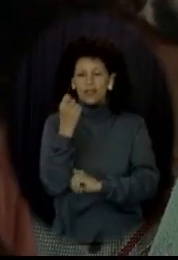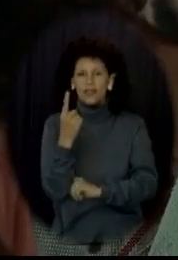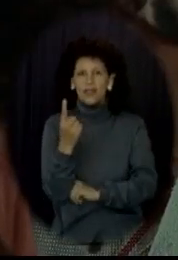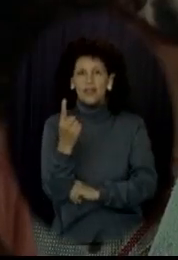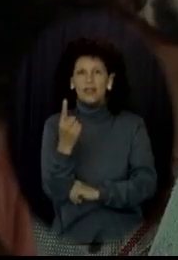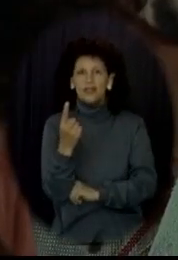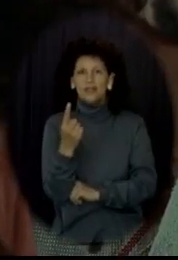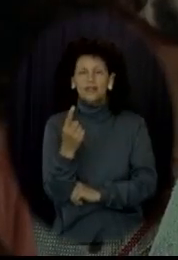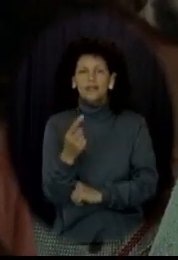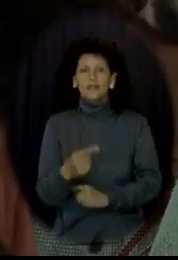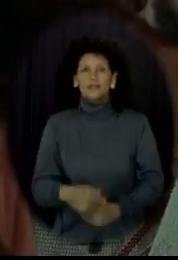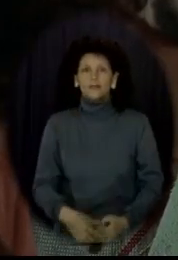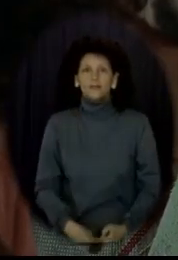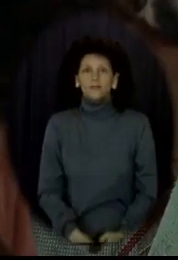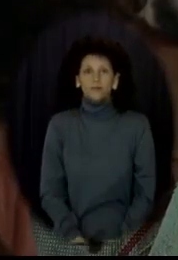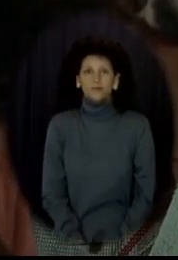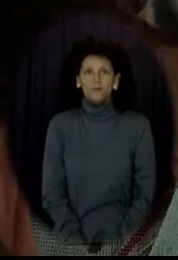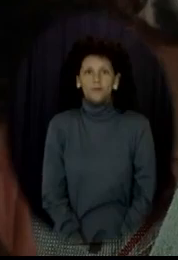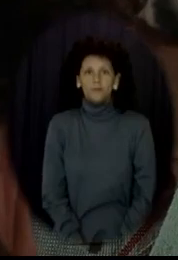entiendan.